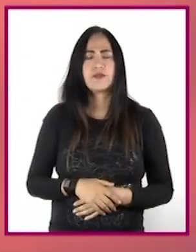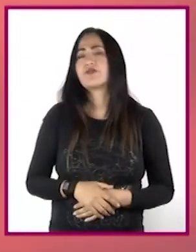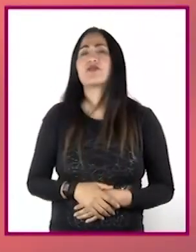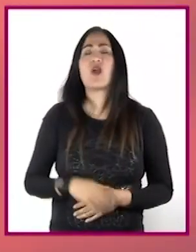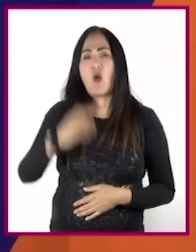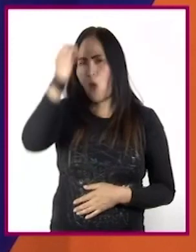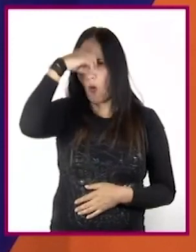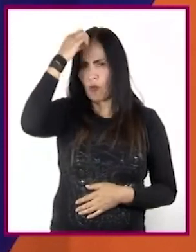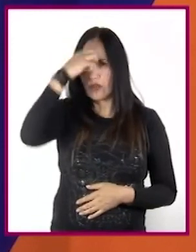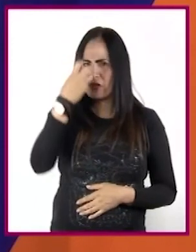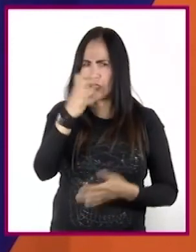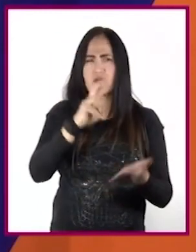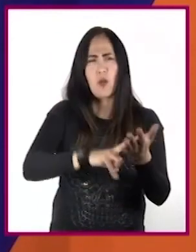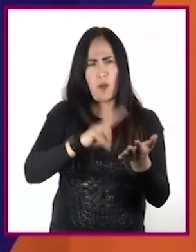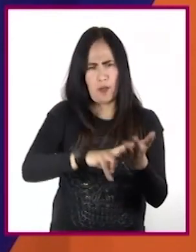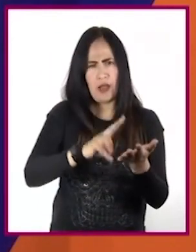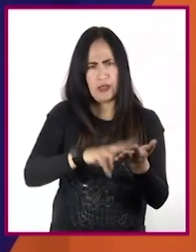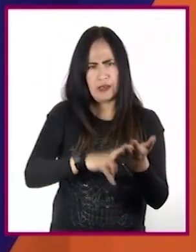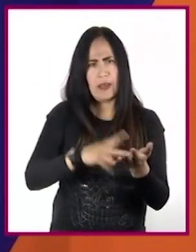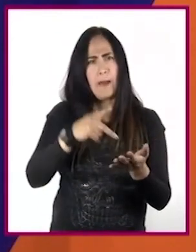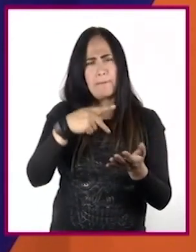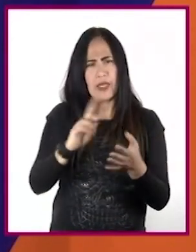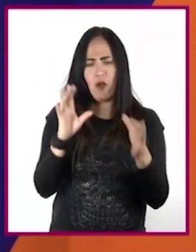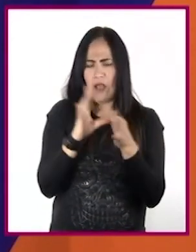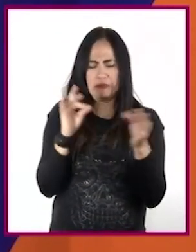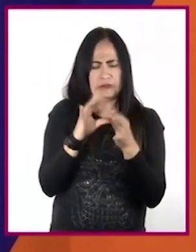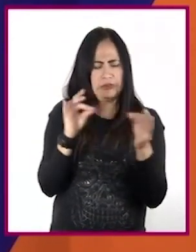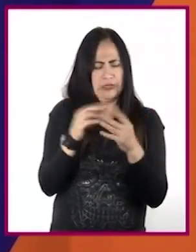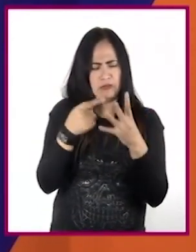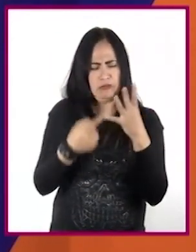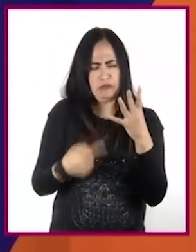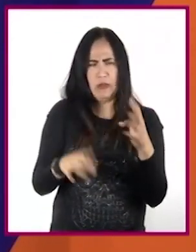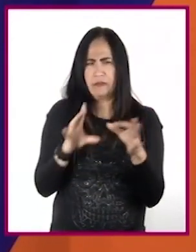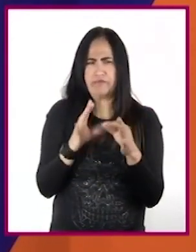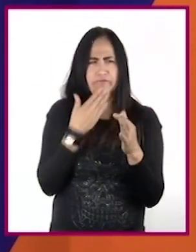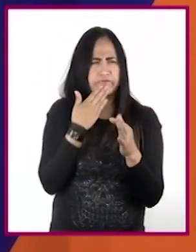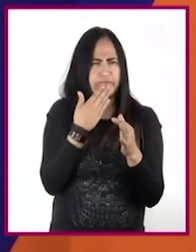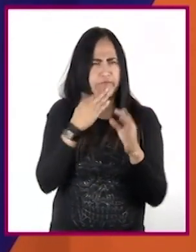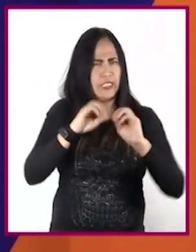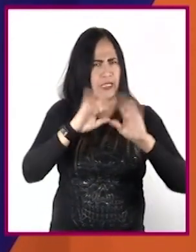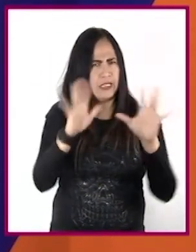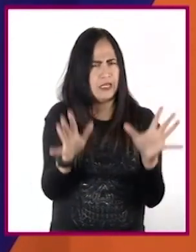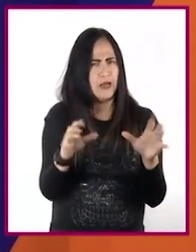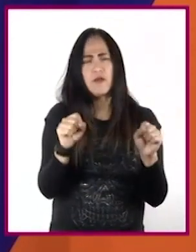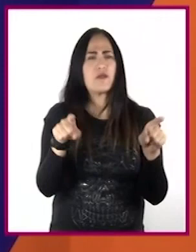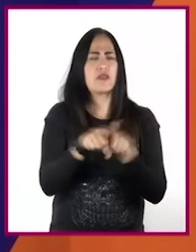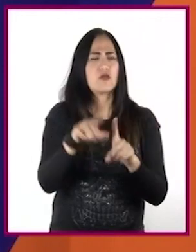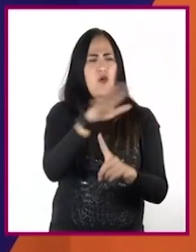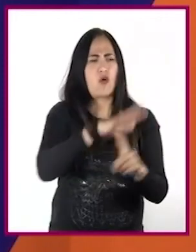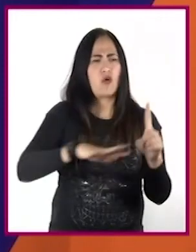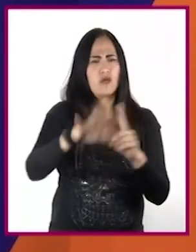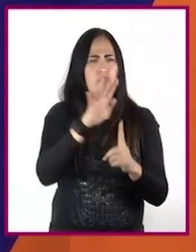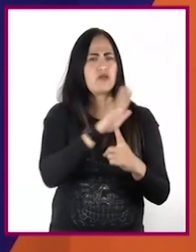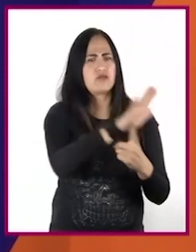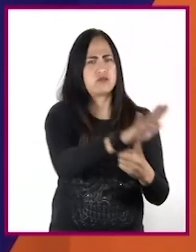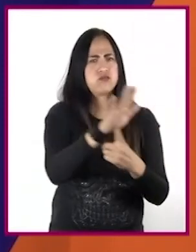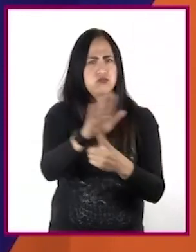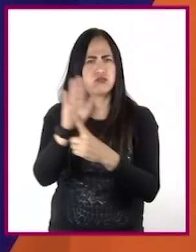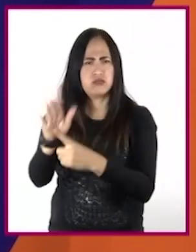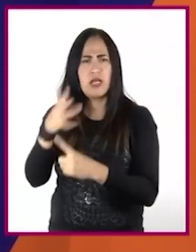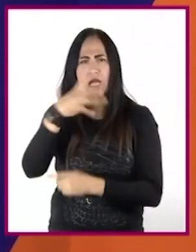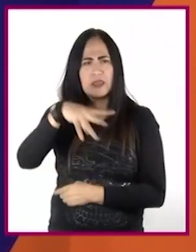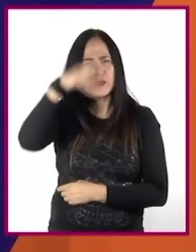es válida siempre que sea bien argumentada y se manifieste en los contextos adecuados, así que